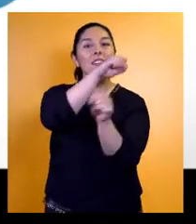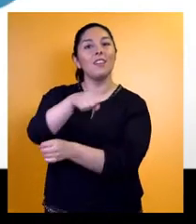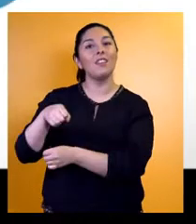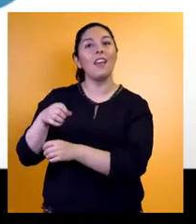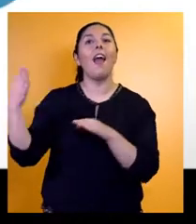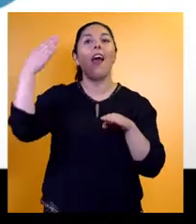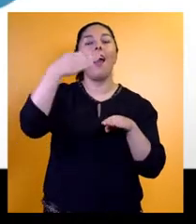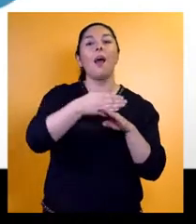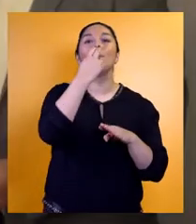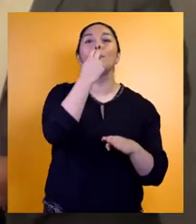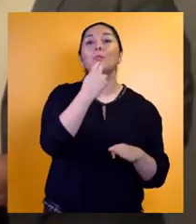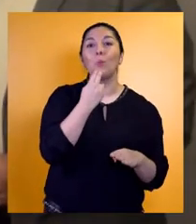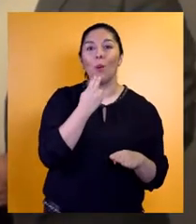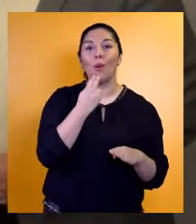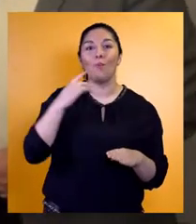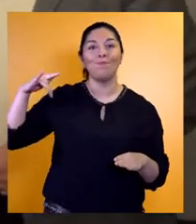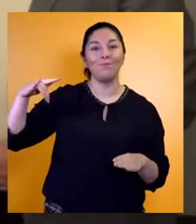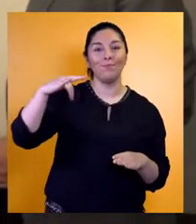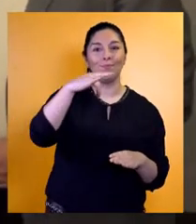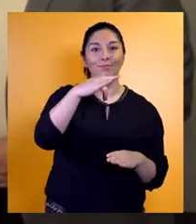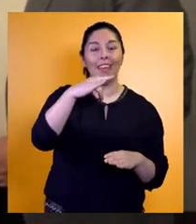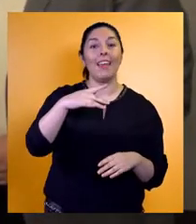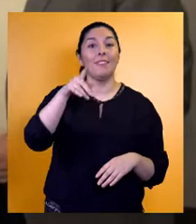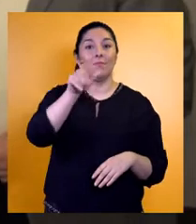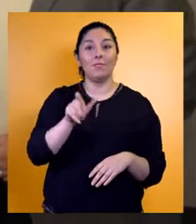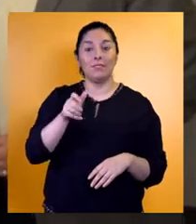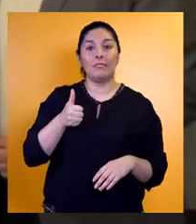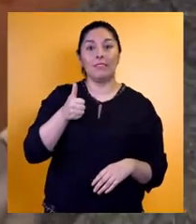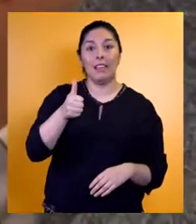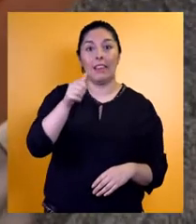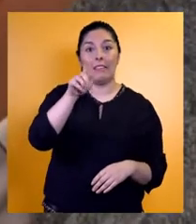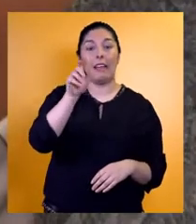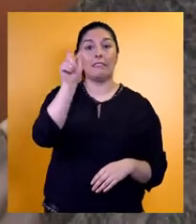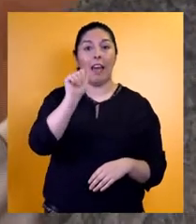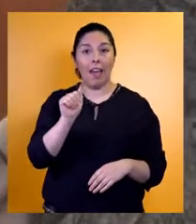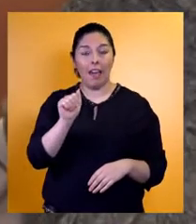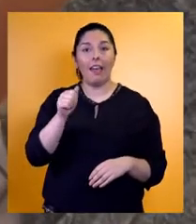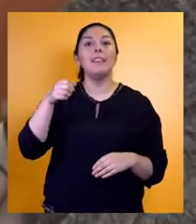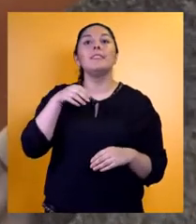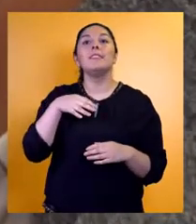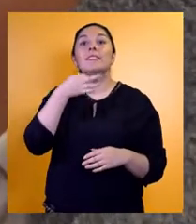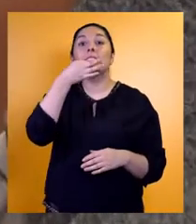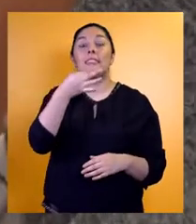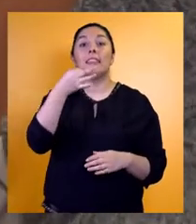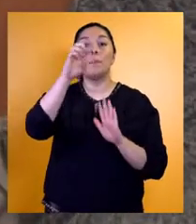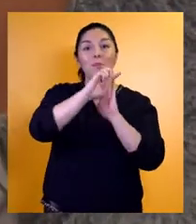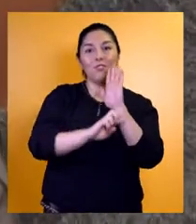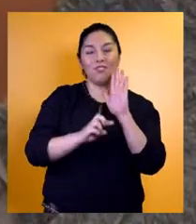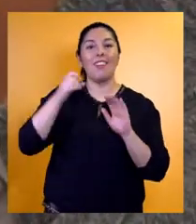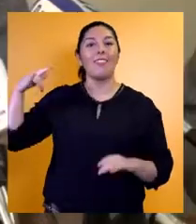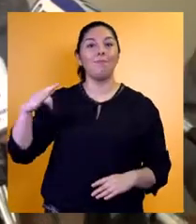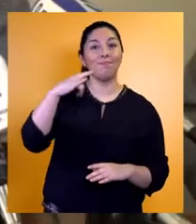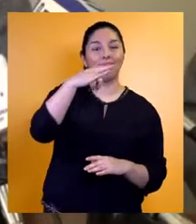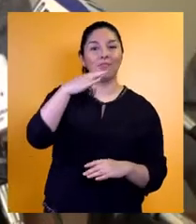la ciudad de Puerto Montt. Desde la Cámara de Comercio de Puerto Montt, el gerente comercial de la aerolínea LASA, Sebastián Silenzi, habló sobre este